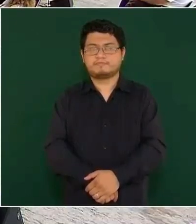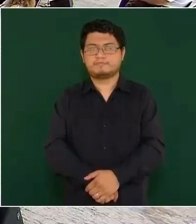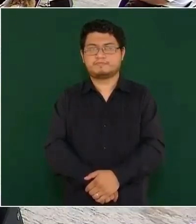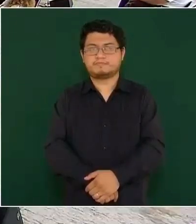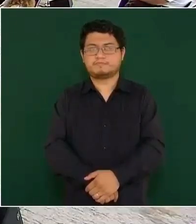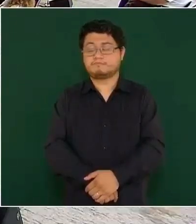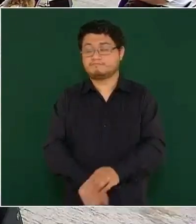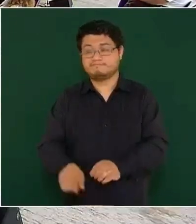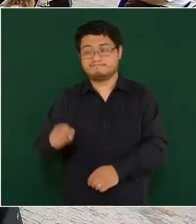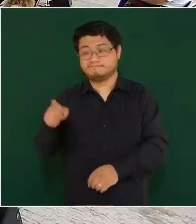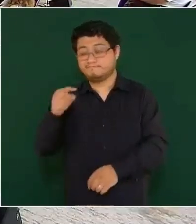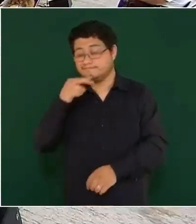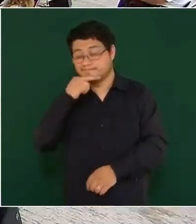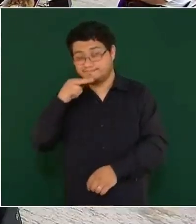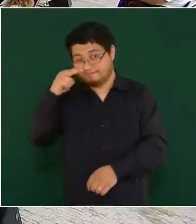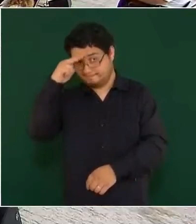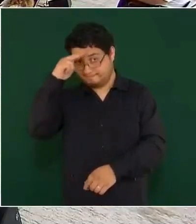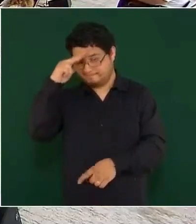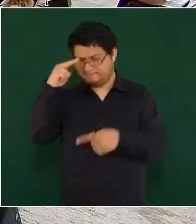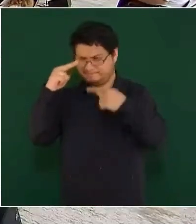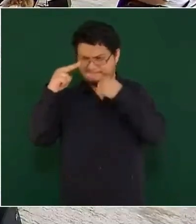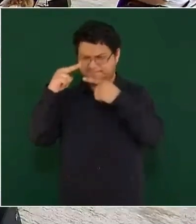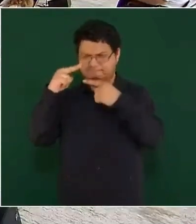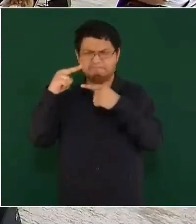O sea la ignorancia no está